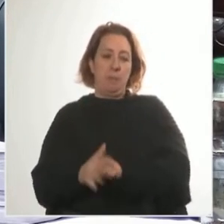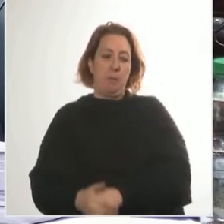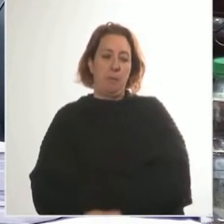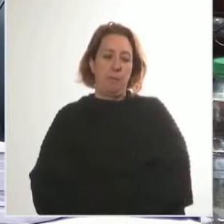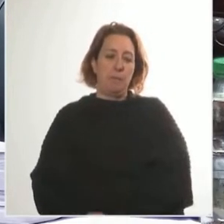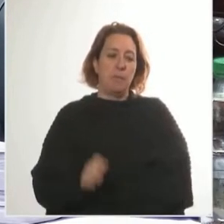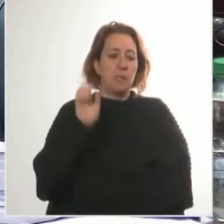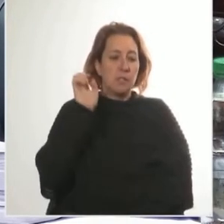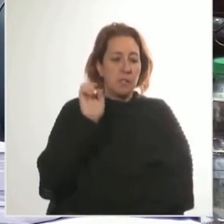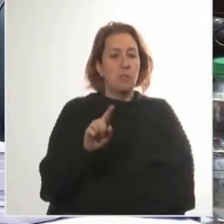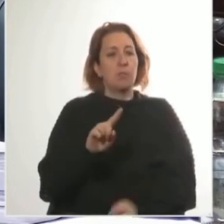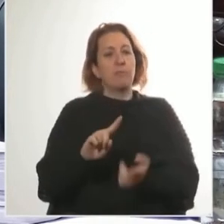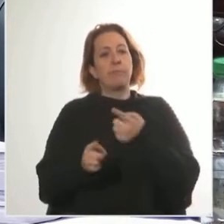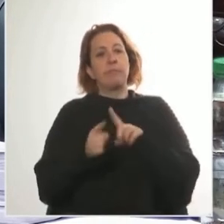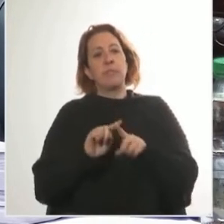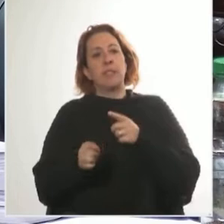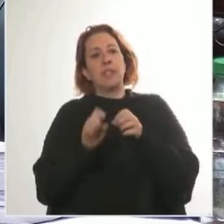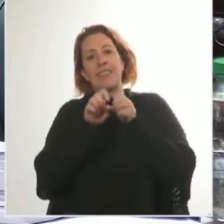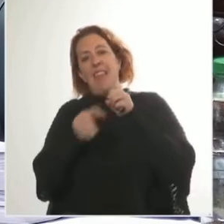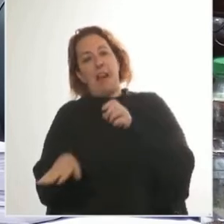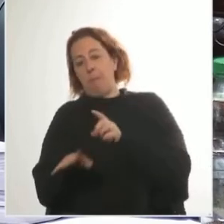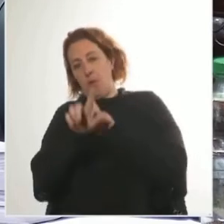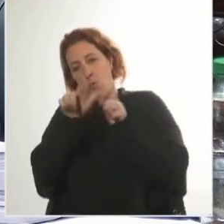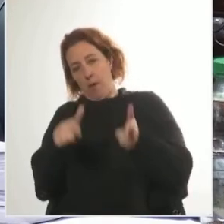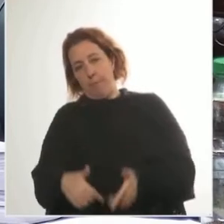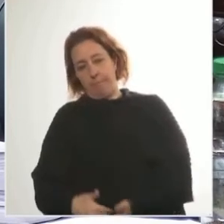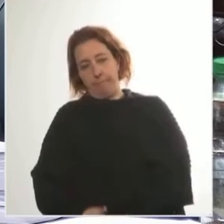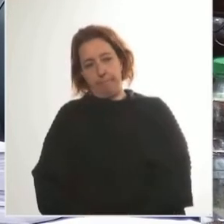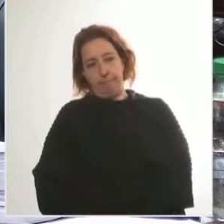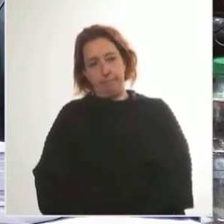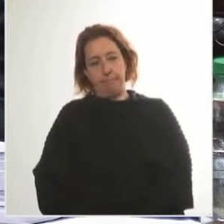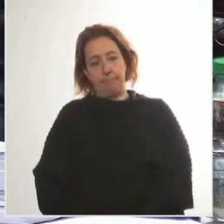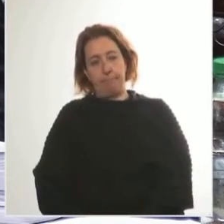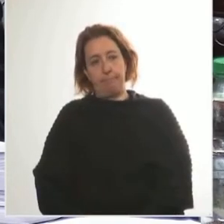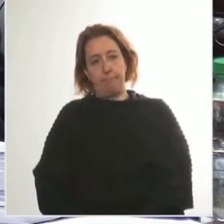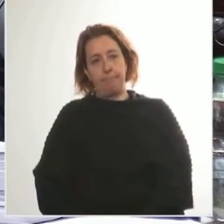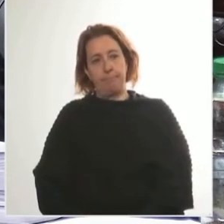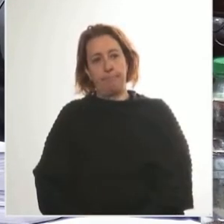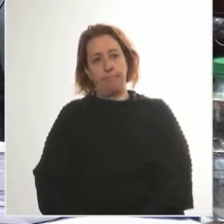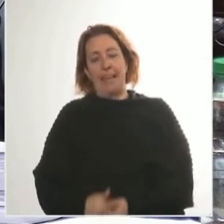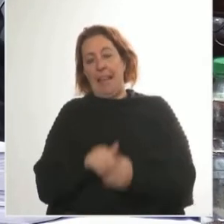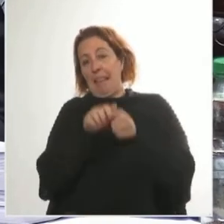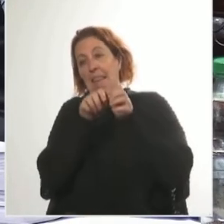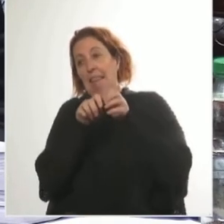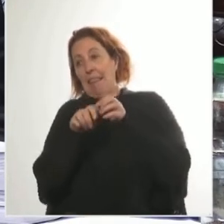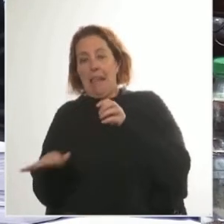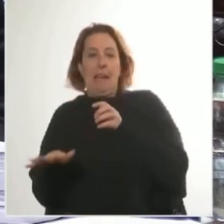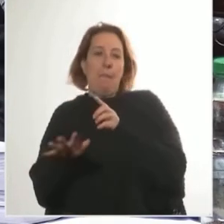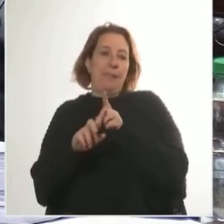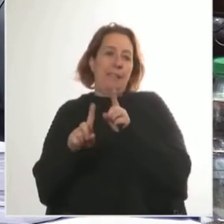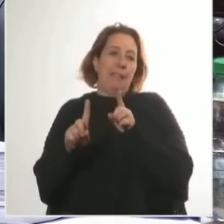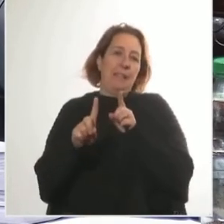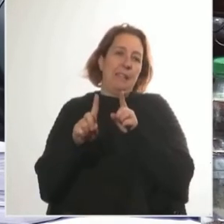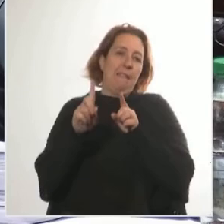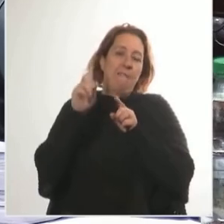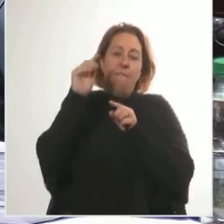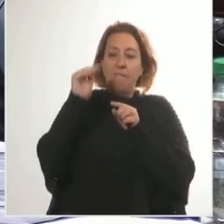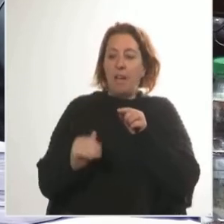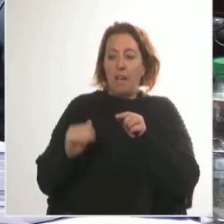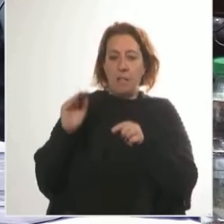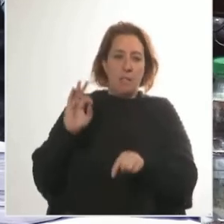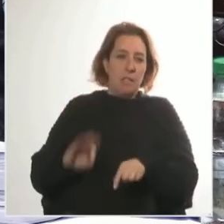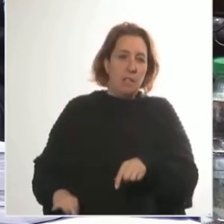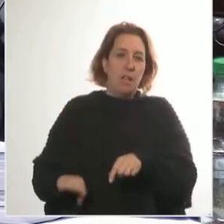Y eso tiene que ver con que el derrame no está. El derrame más bien parece ser desde la baja de salarios, desde la